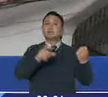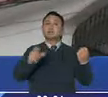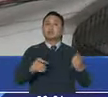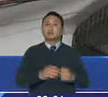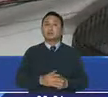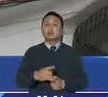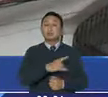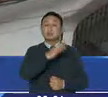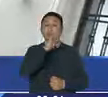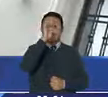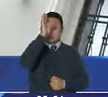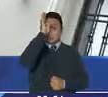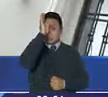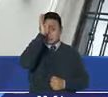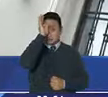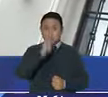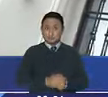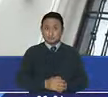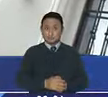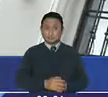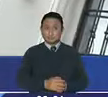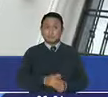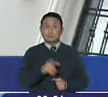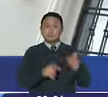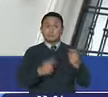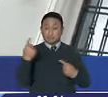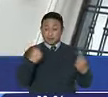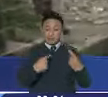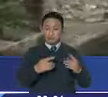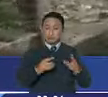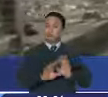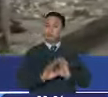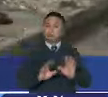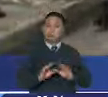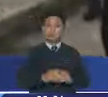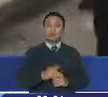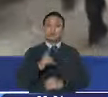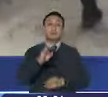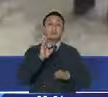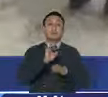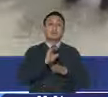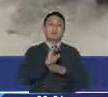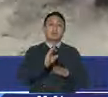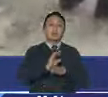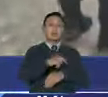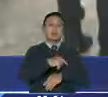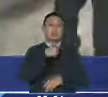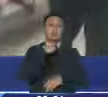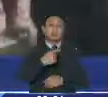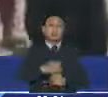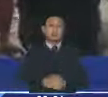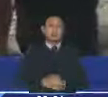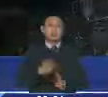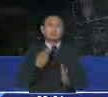clínica. Afortunadamente, ninguno resultó herido. Un testigo del hecho narra cómo